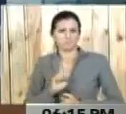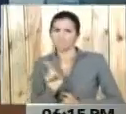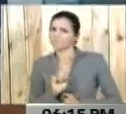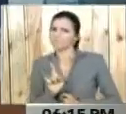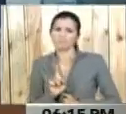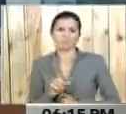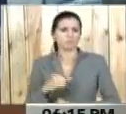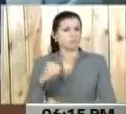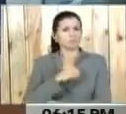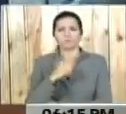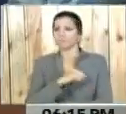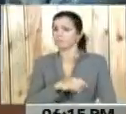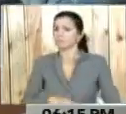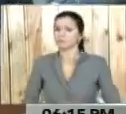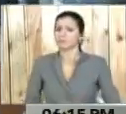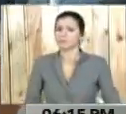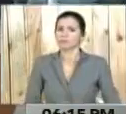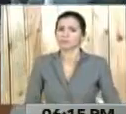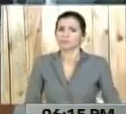régimen tiránico.